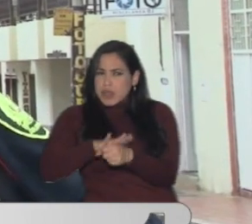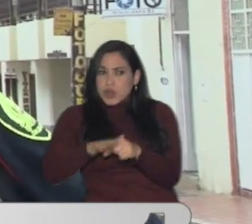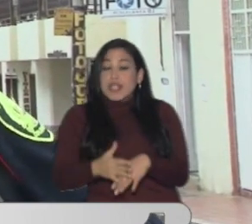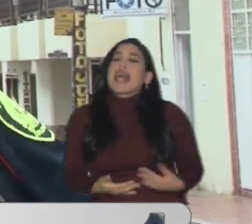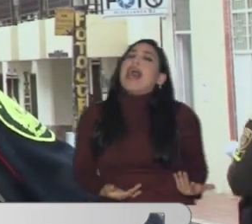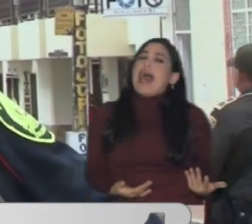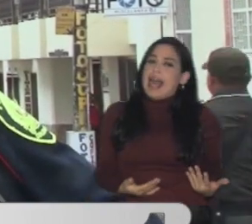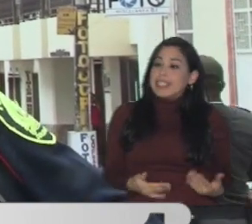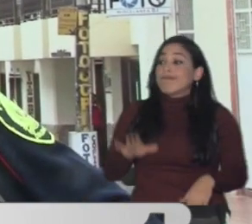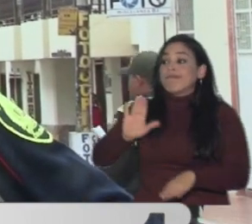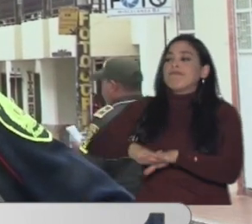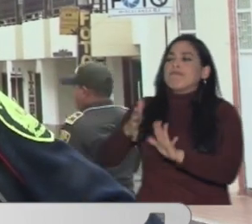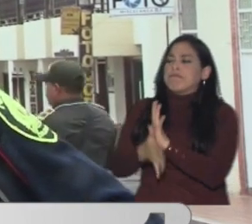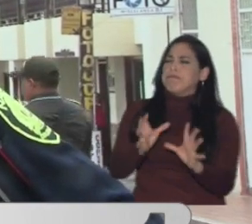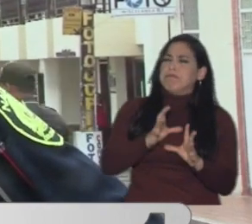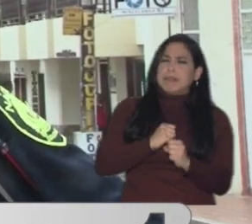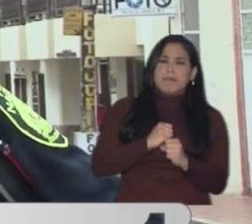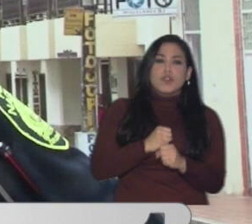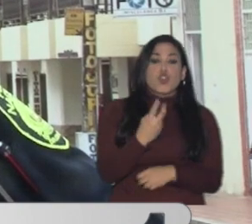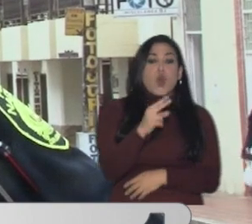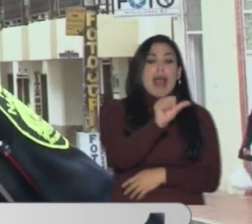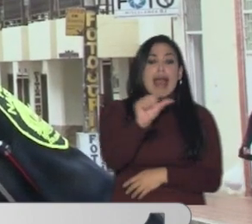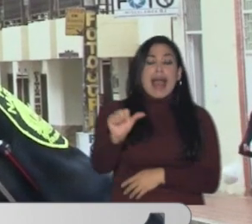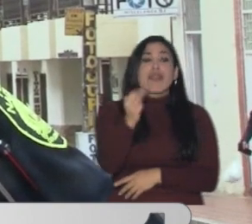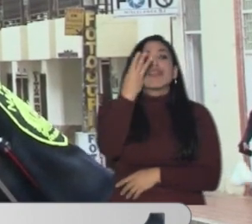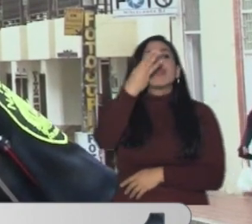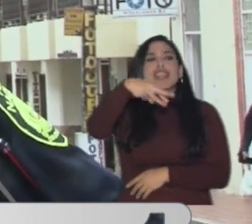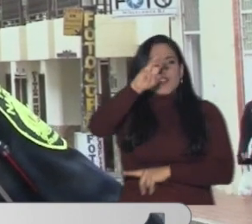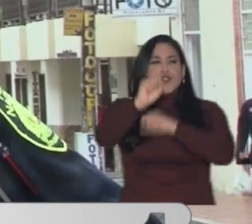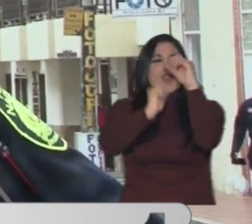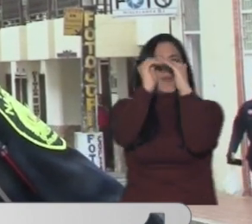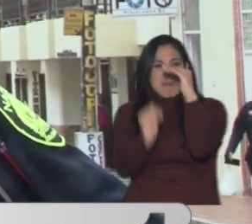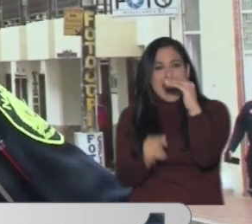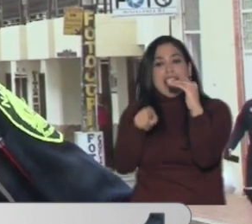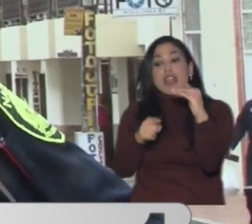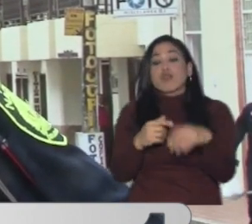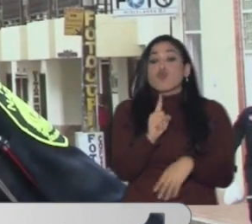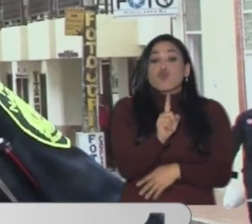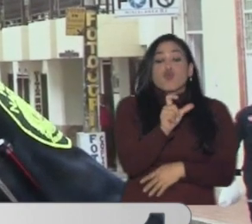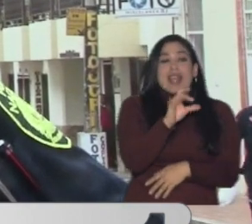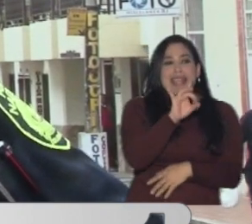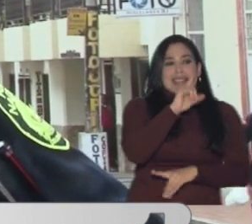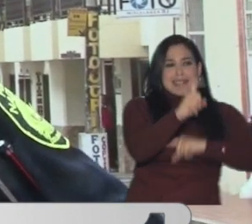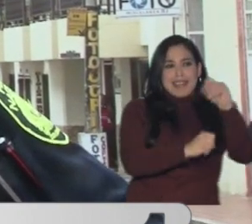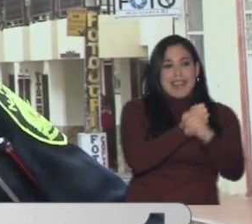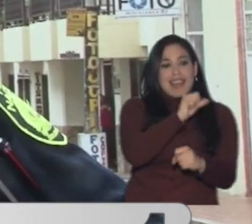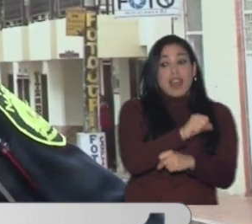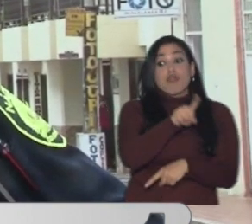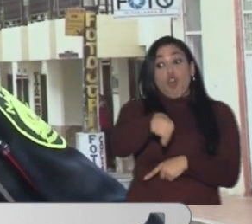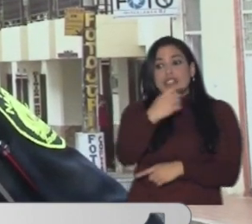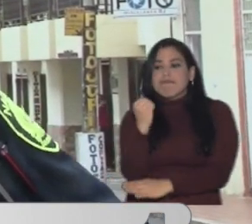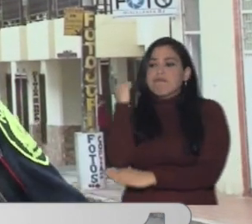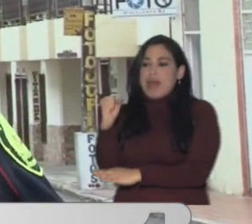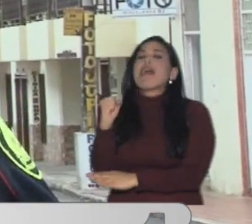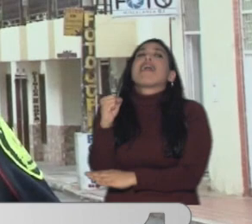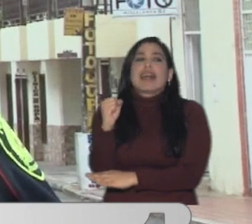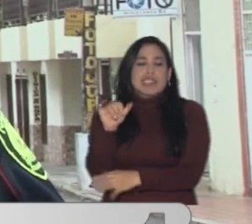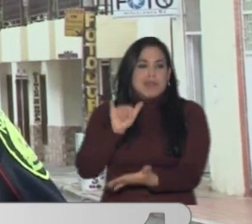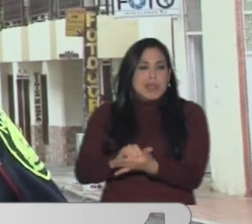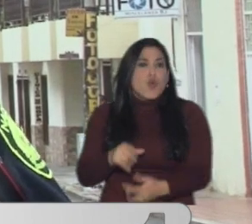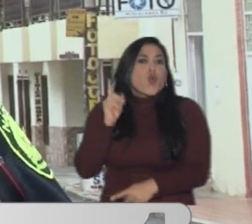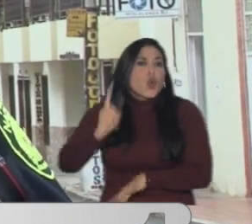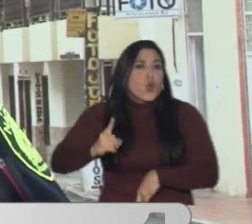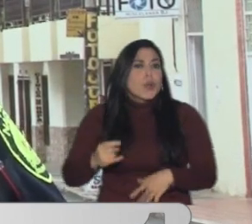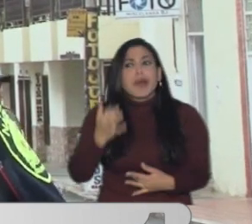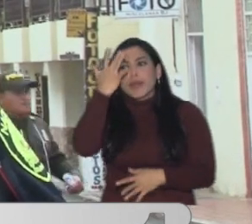un lamentable hecho, muy lamentable, de dos niñas menores de edad, en la cual una niña de 15 años le quita la vida a otra. También porque